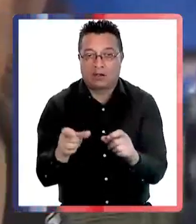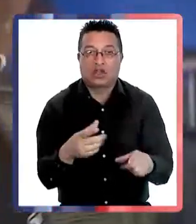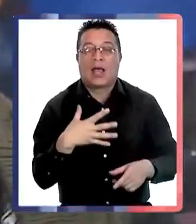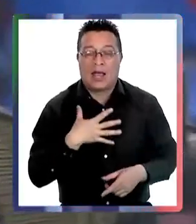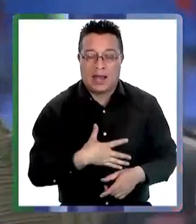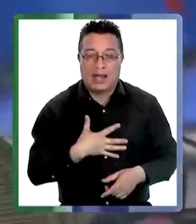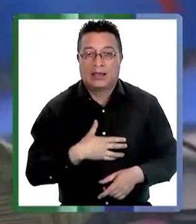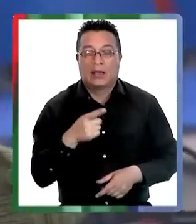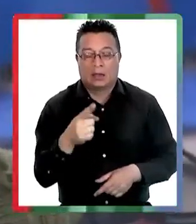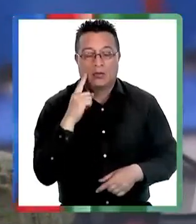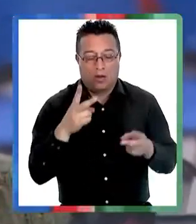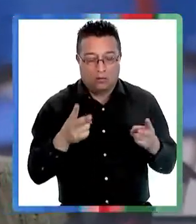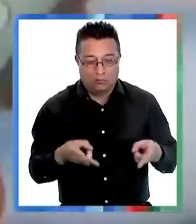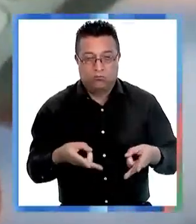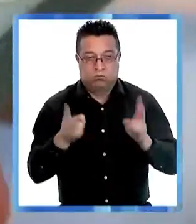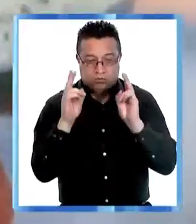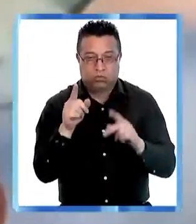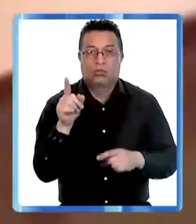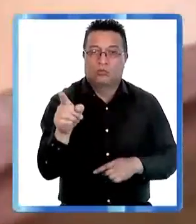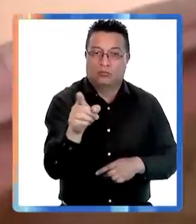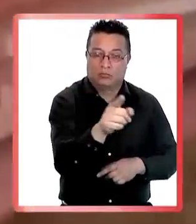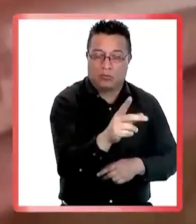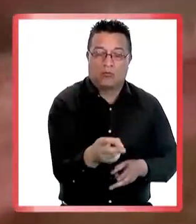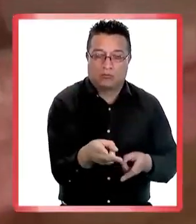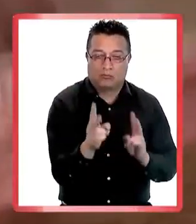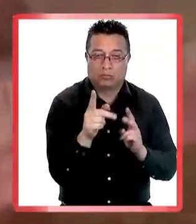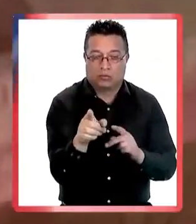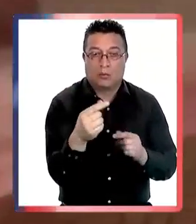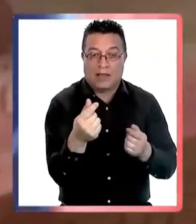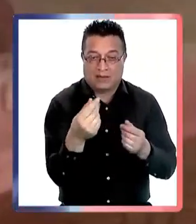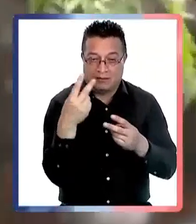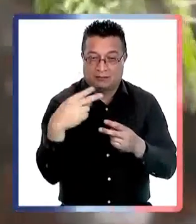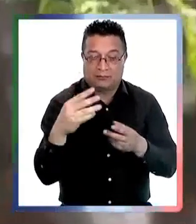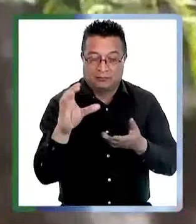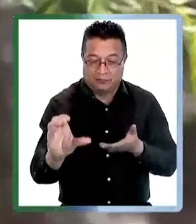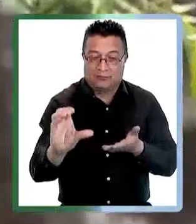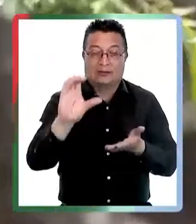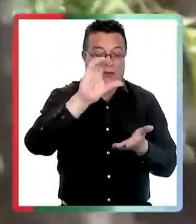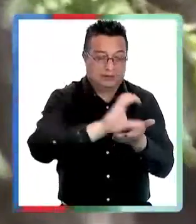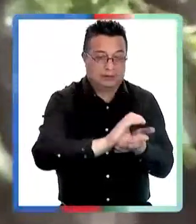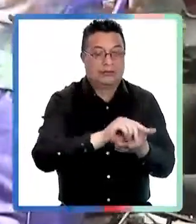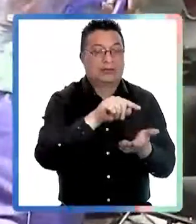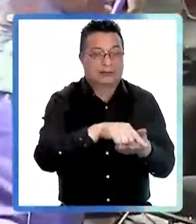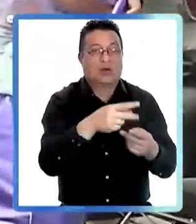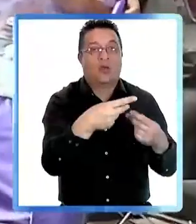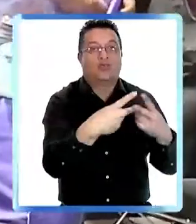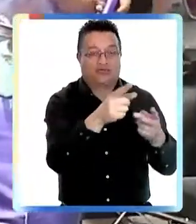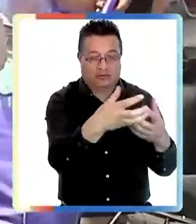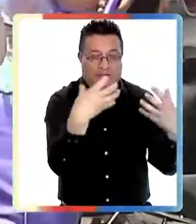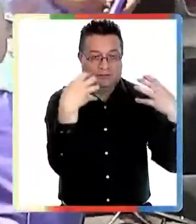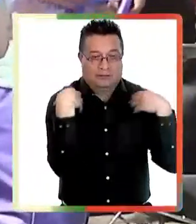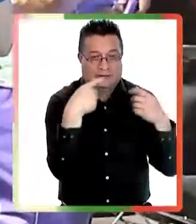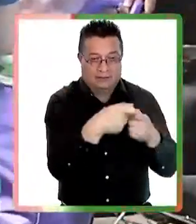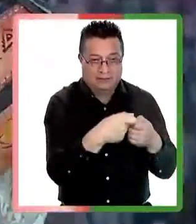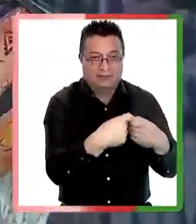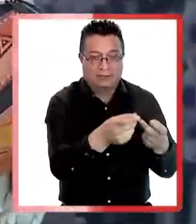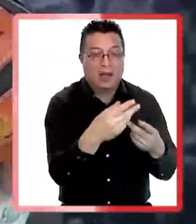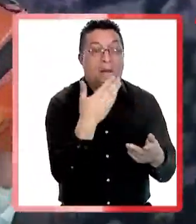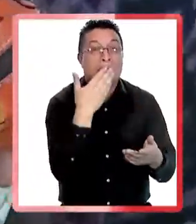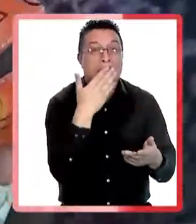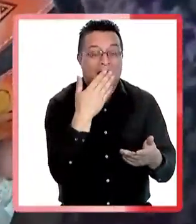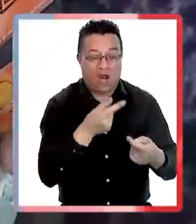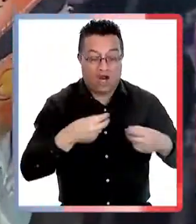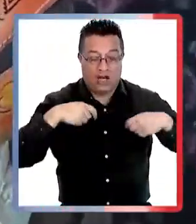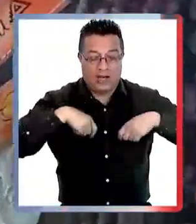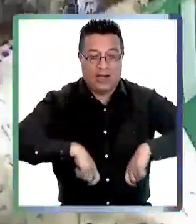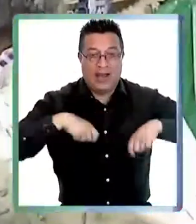así lo quieran van a tener a su disposición la posibilidad de que sus recursos sean invertidos por este ente público con las